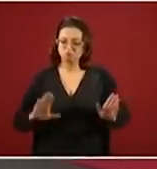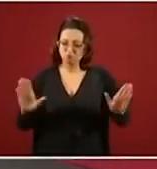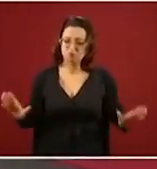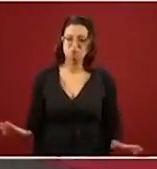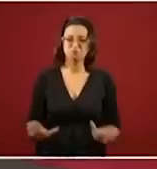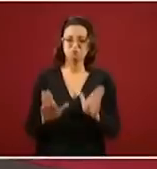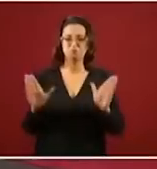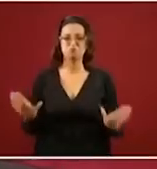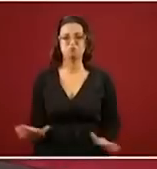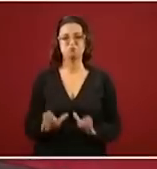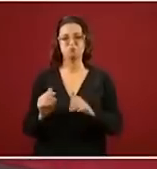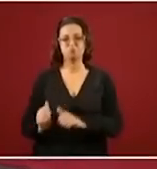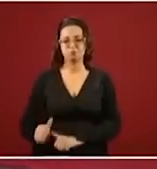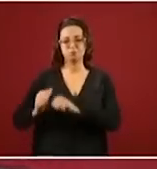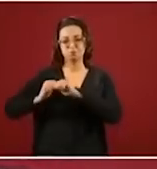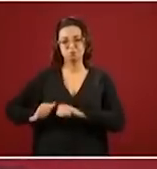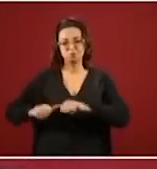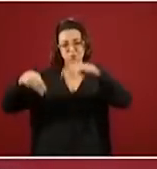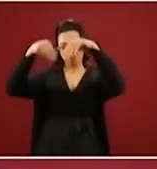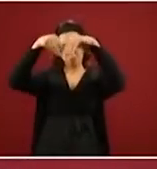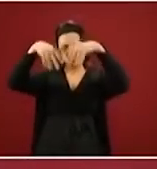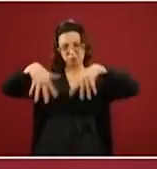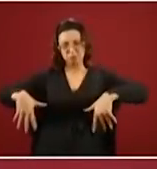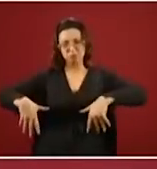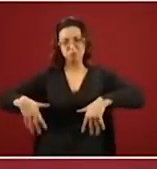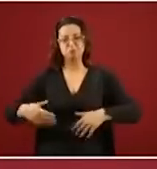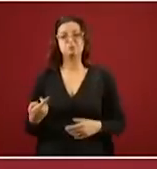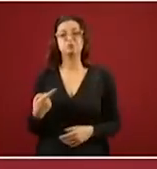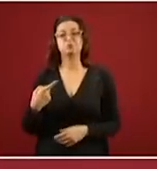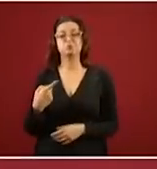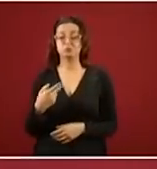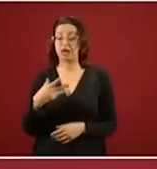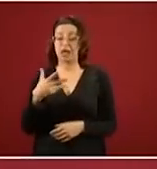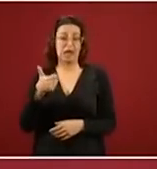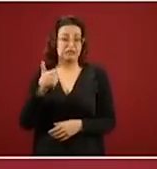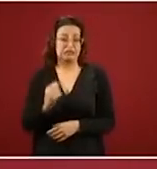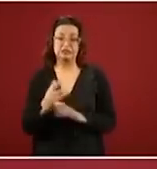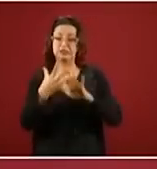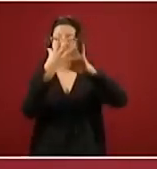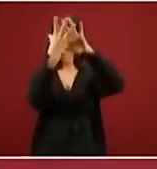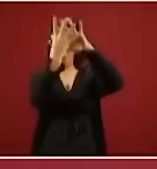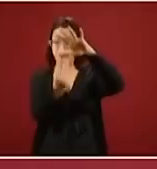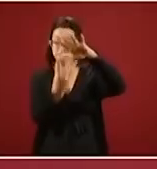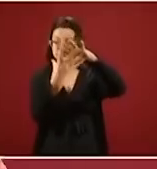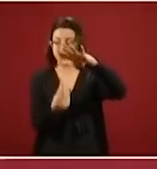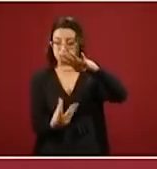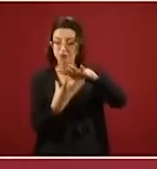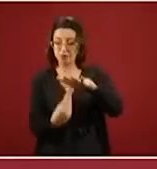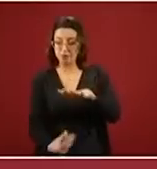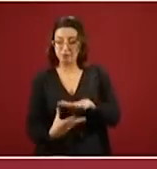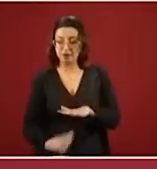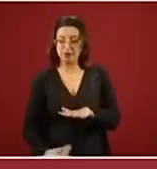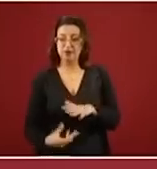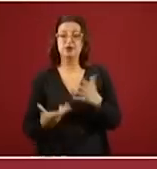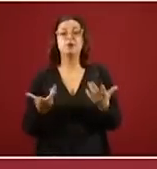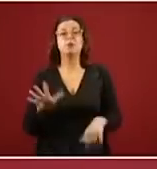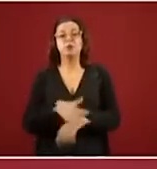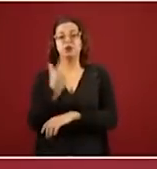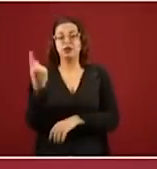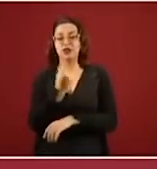para abajo pero llegaba abajo el presidente municipal